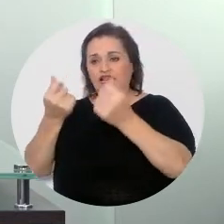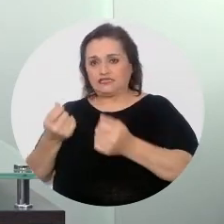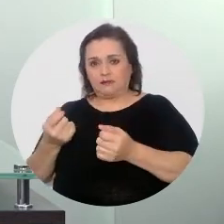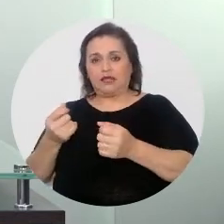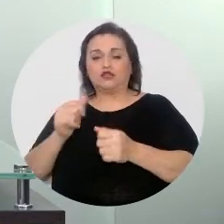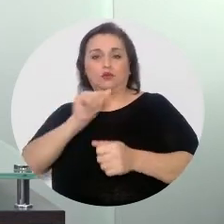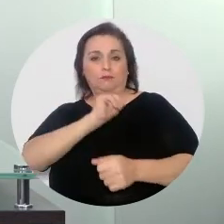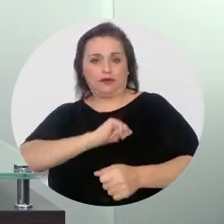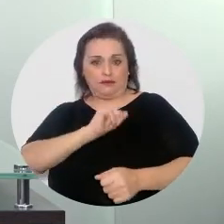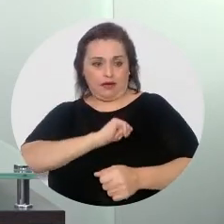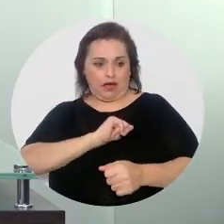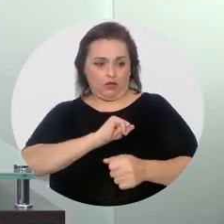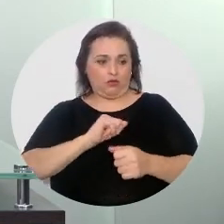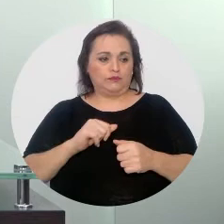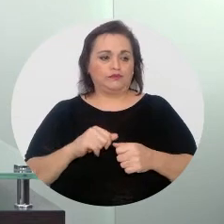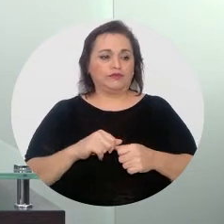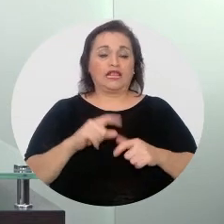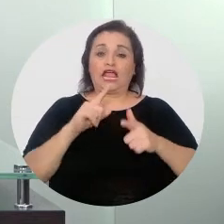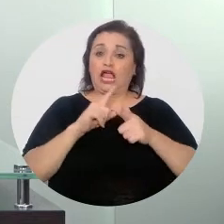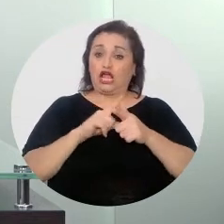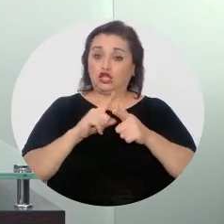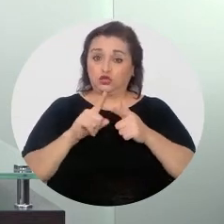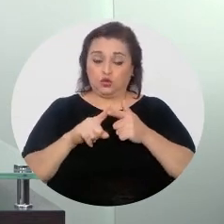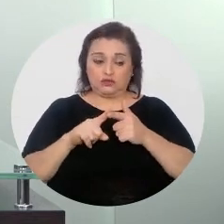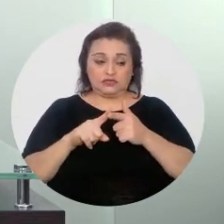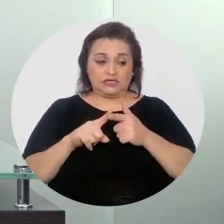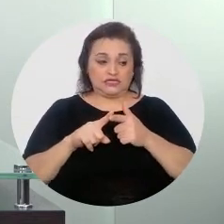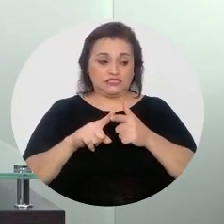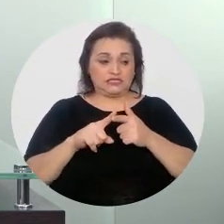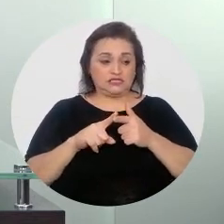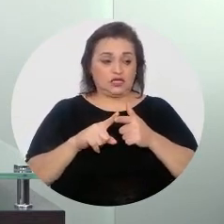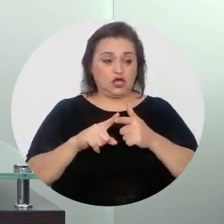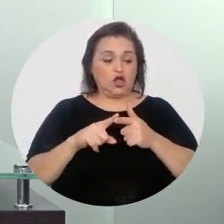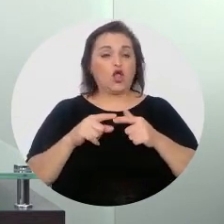financiamiento privado. Vamos a detenernos en lo que